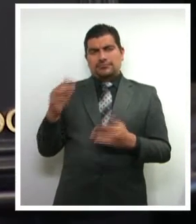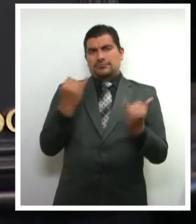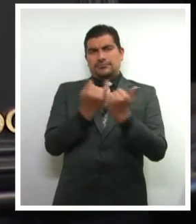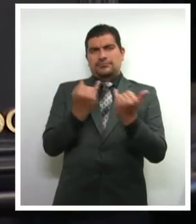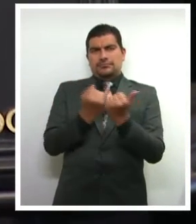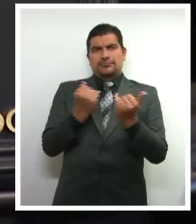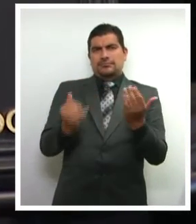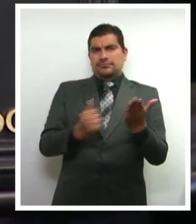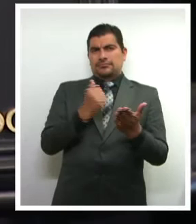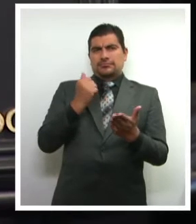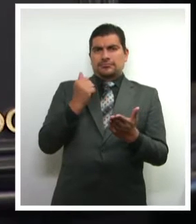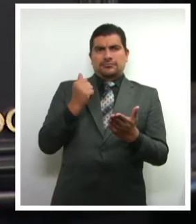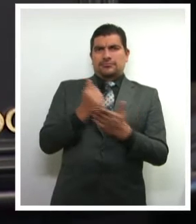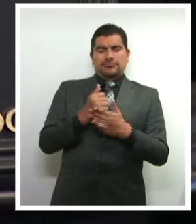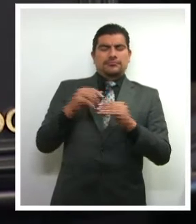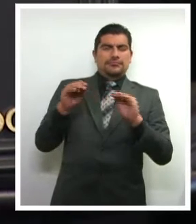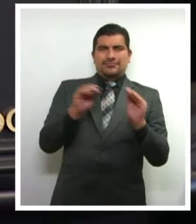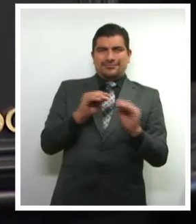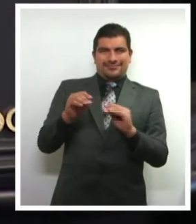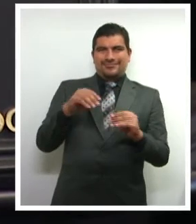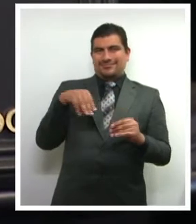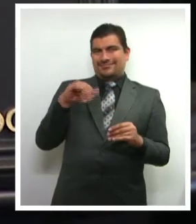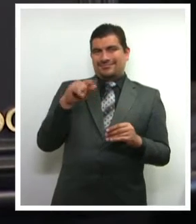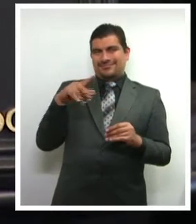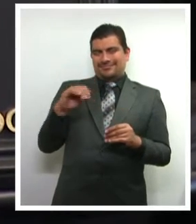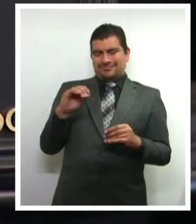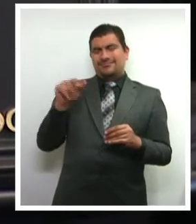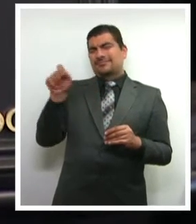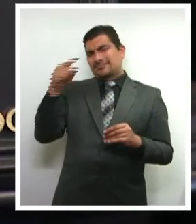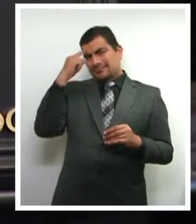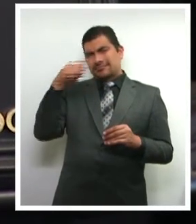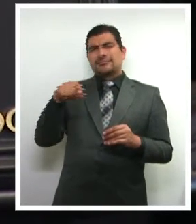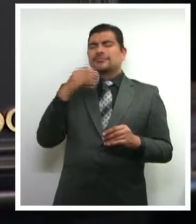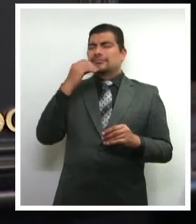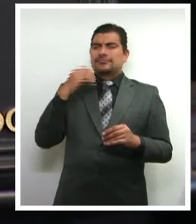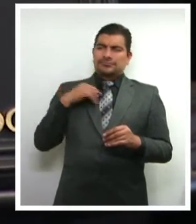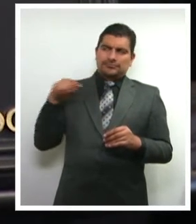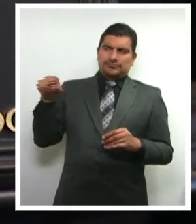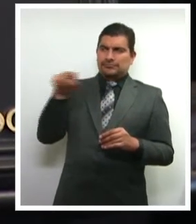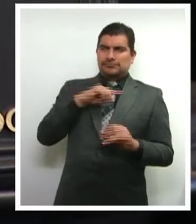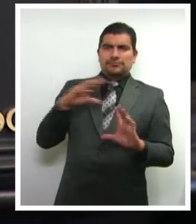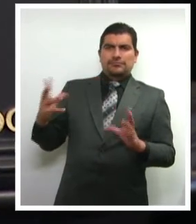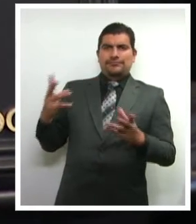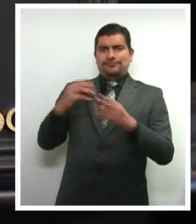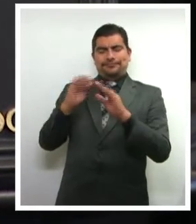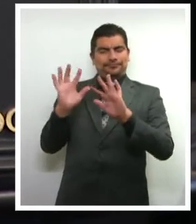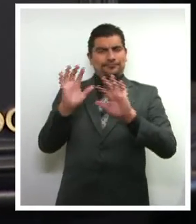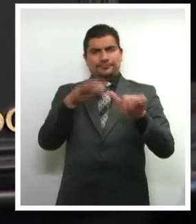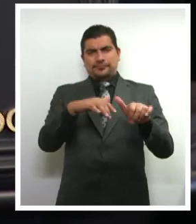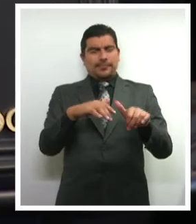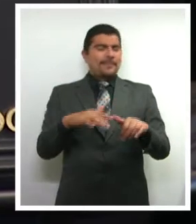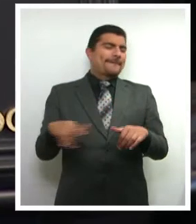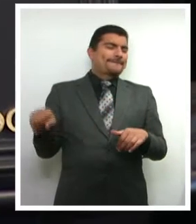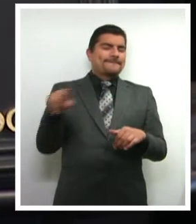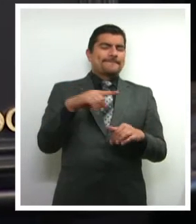Movimiento Ciudadano y aunque ya ingresaron ellos como